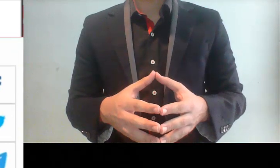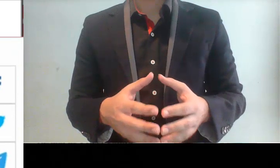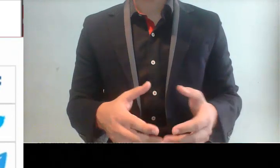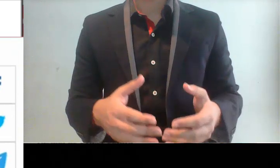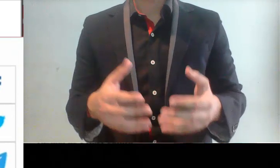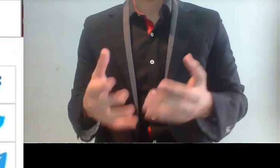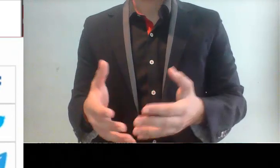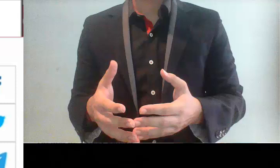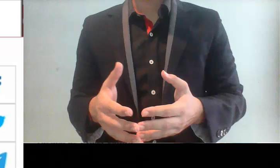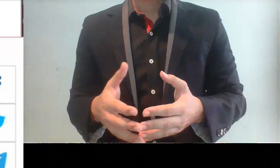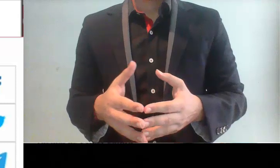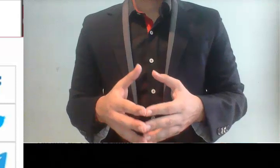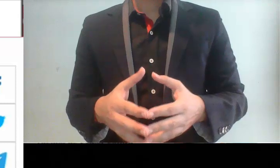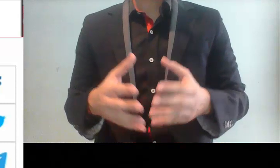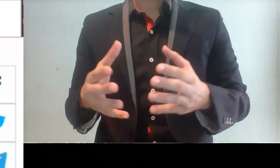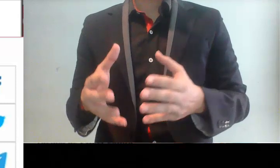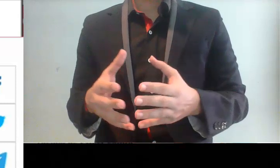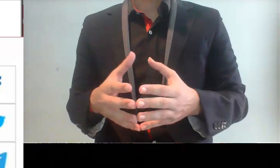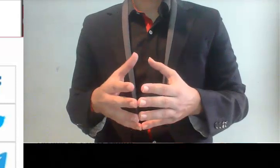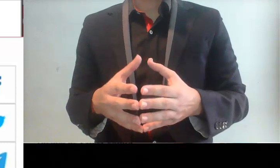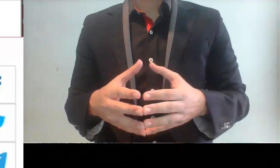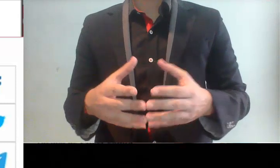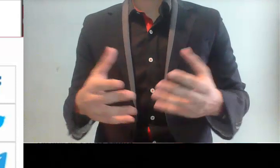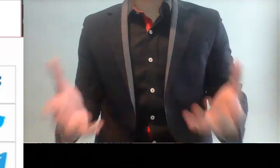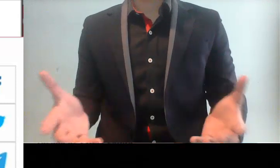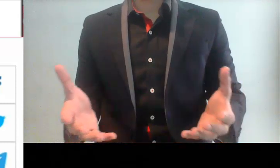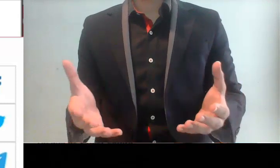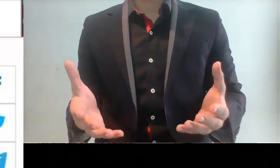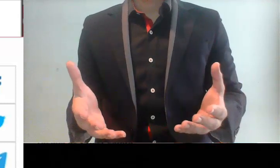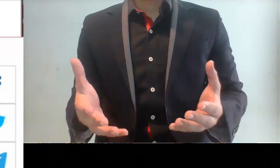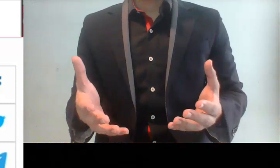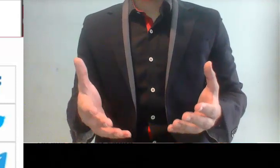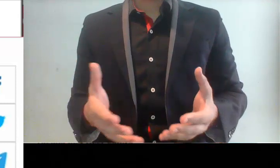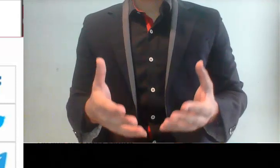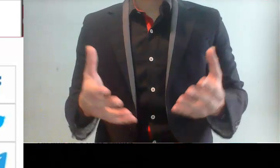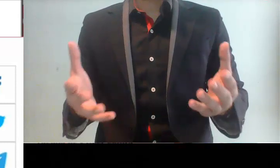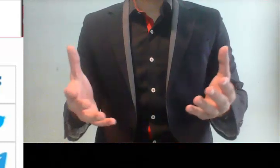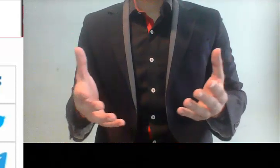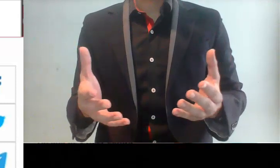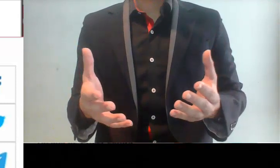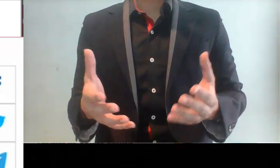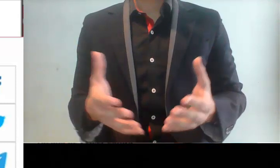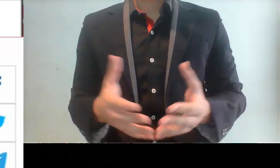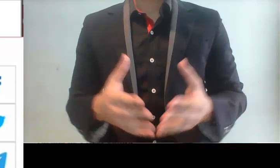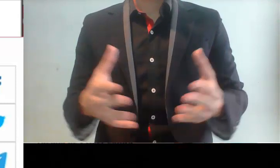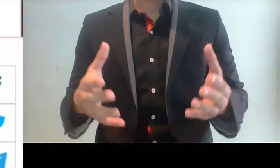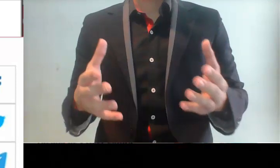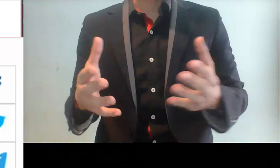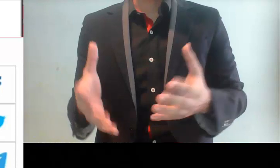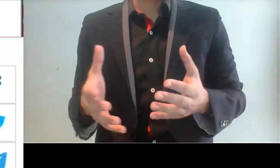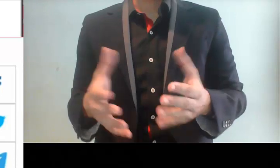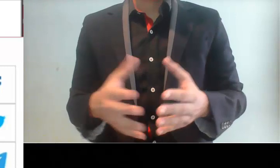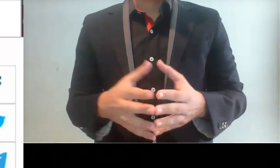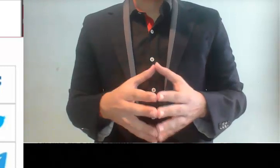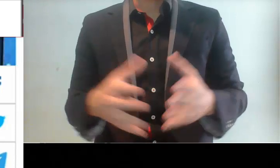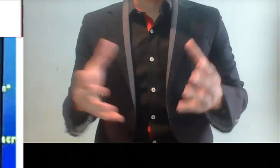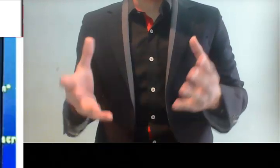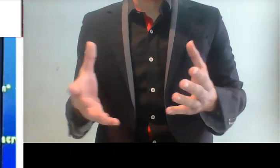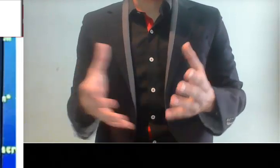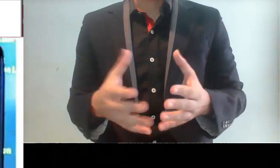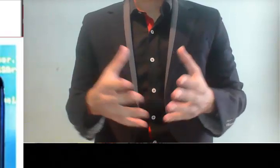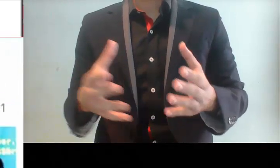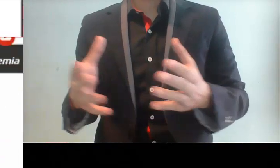precisamente eso, que lo que yo veo en este momento es que los grupos que están en contra del actual gobierno, que quieren seguir gobernando, se